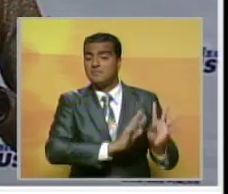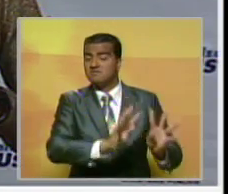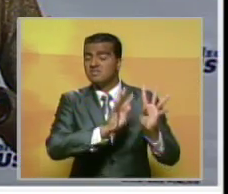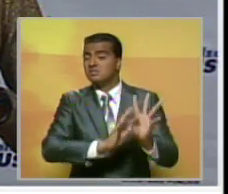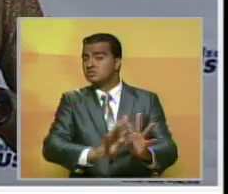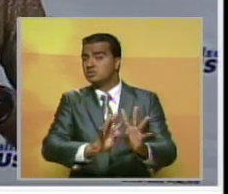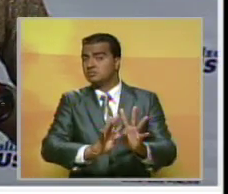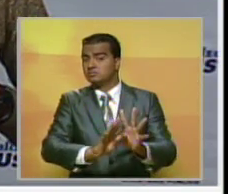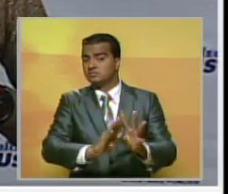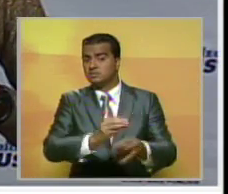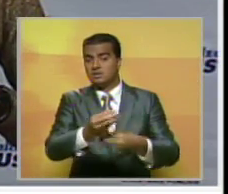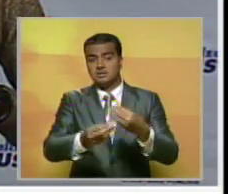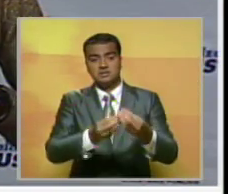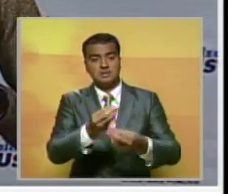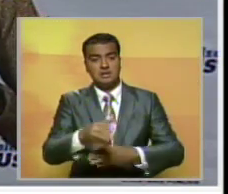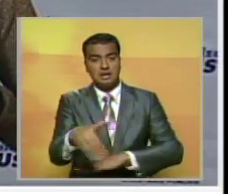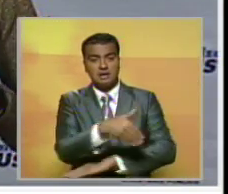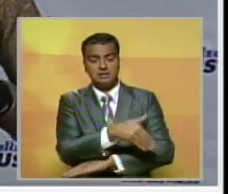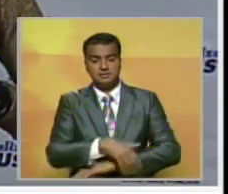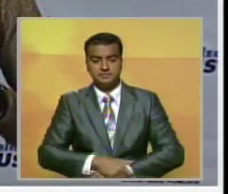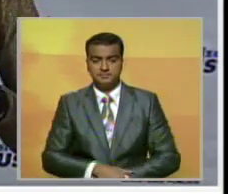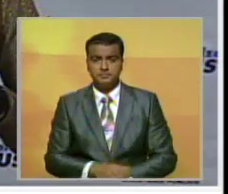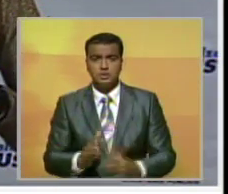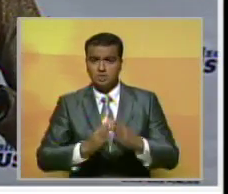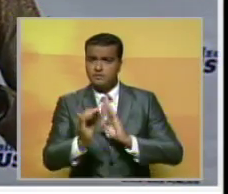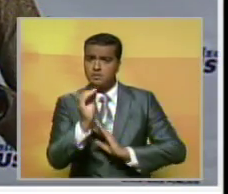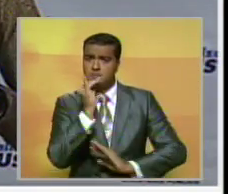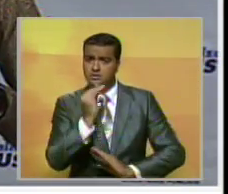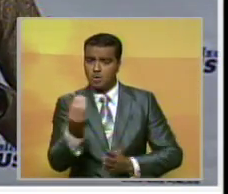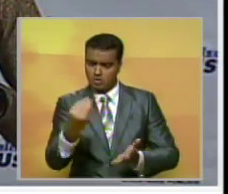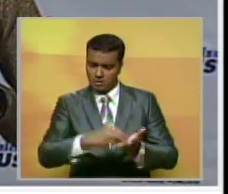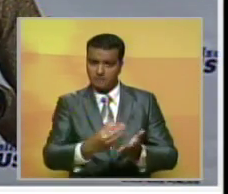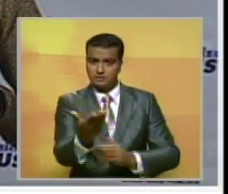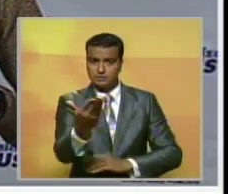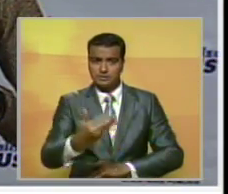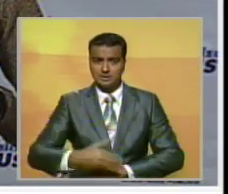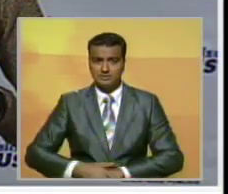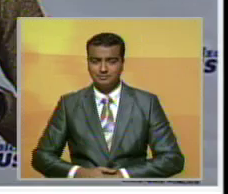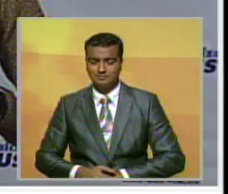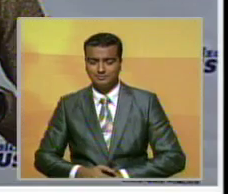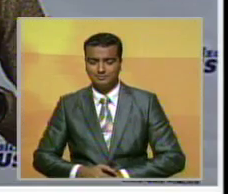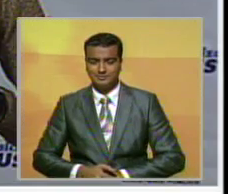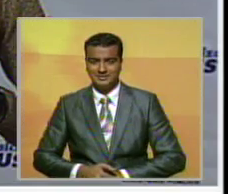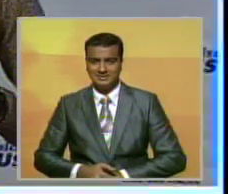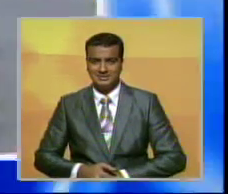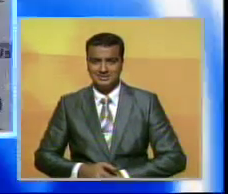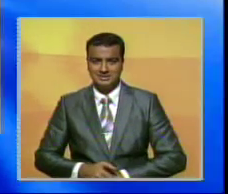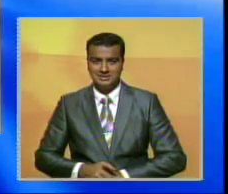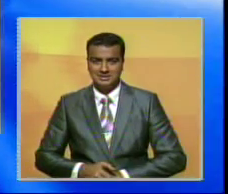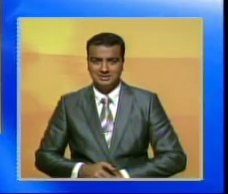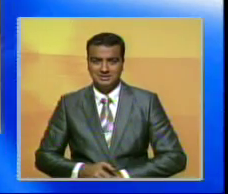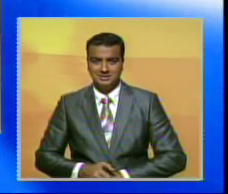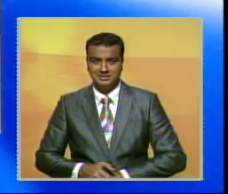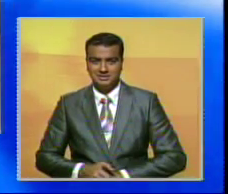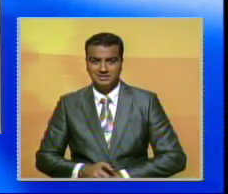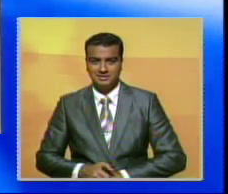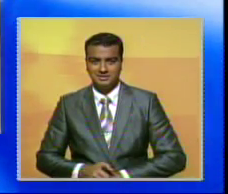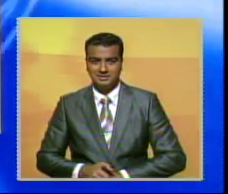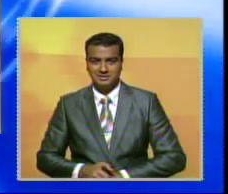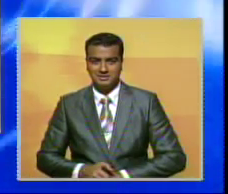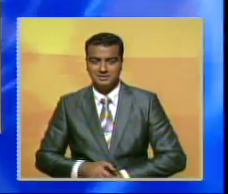manifestaciones que se registren en las calles. Es parte de la información que nosotros tenemos a esta hora desde el Ministerio Público y con ella retornamos el pase al